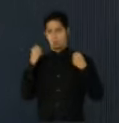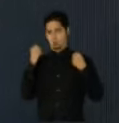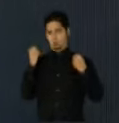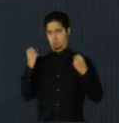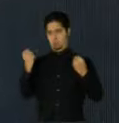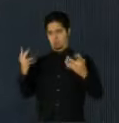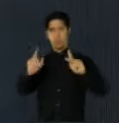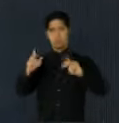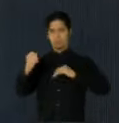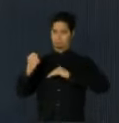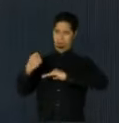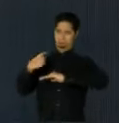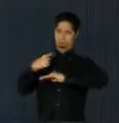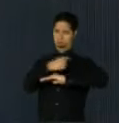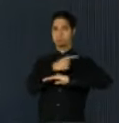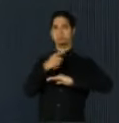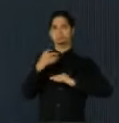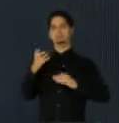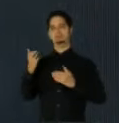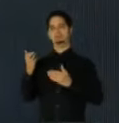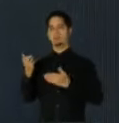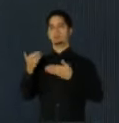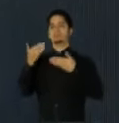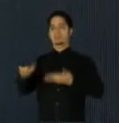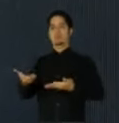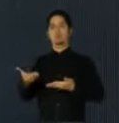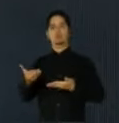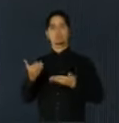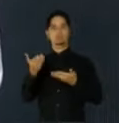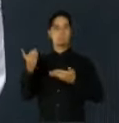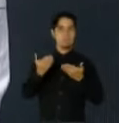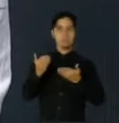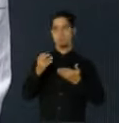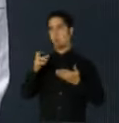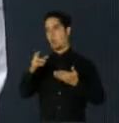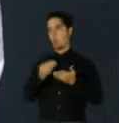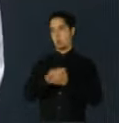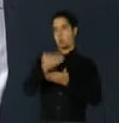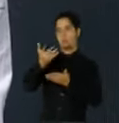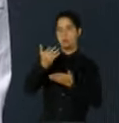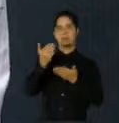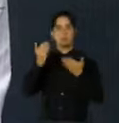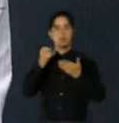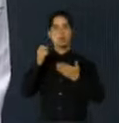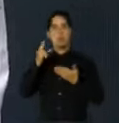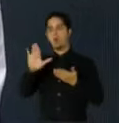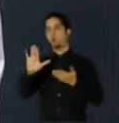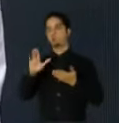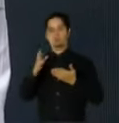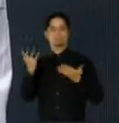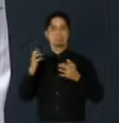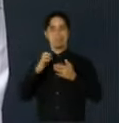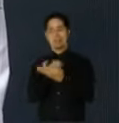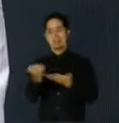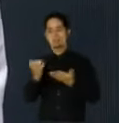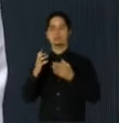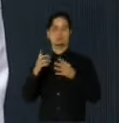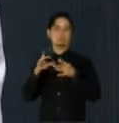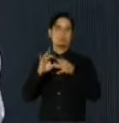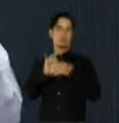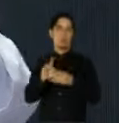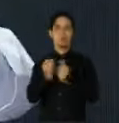mensajes de personas ofreciéndose para comprar o ofrecer sus equipos de máscara, de ventiladores. Usted